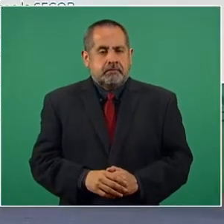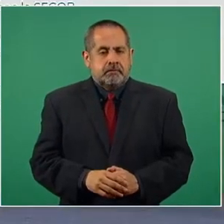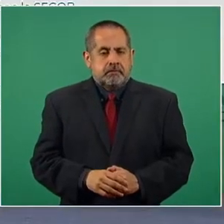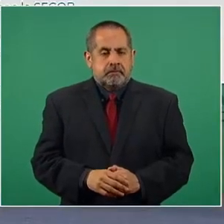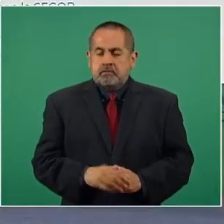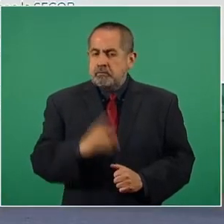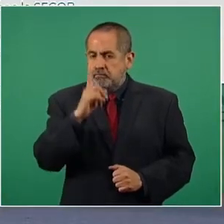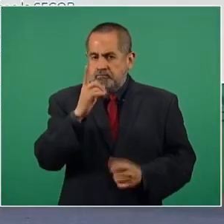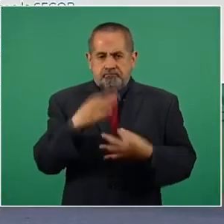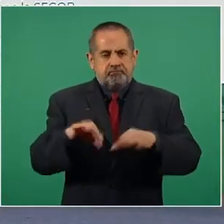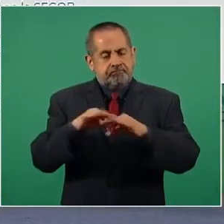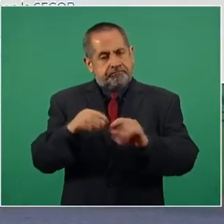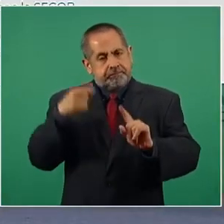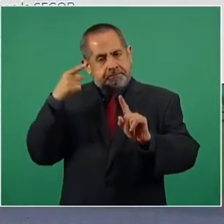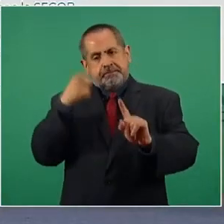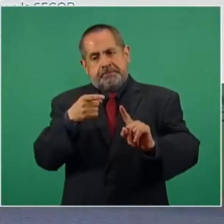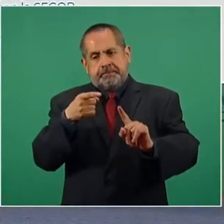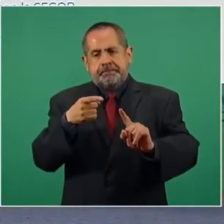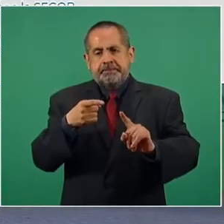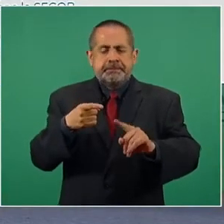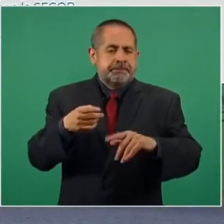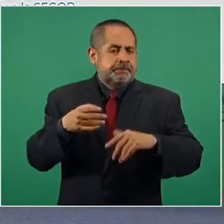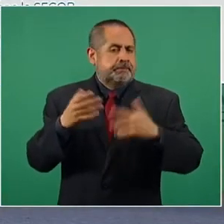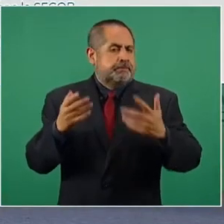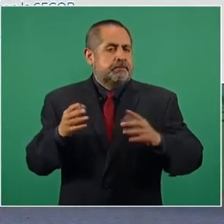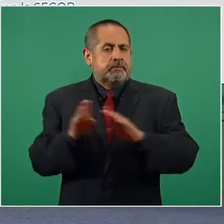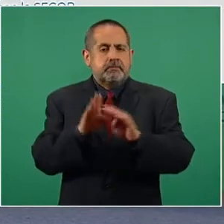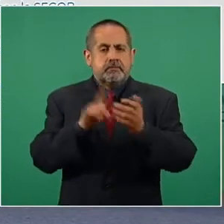Una importante tarea que se nos asignó